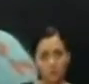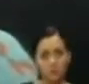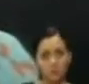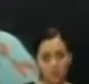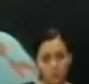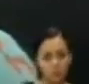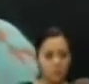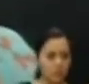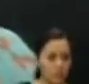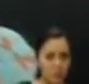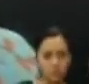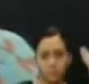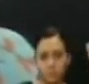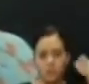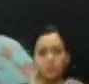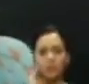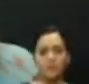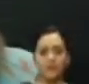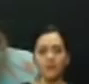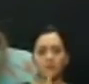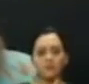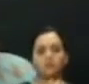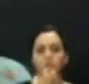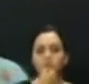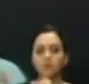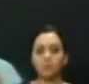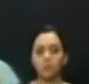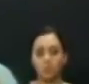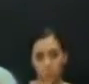o políticos para beneficiar intereses propios?